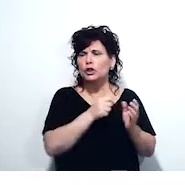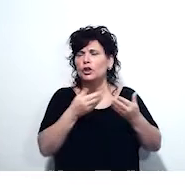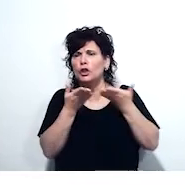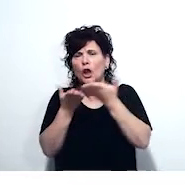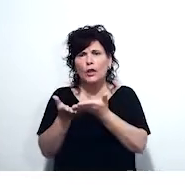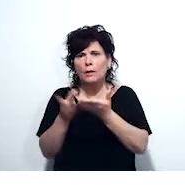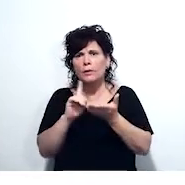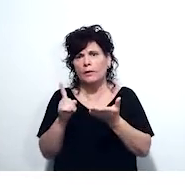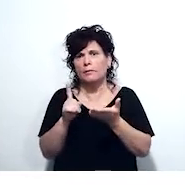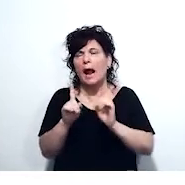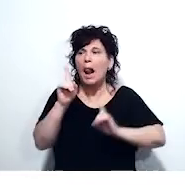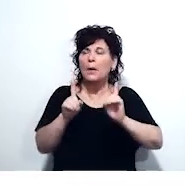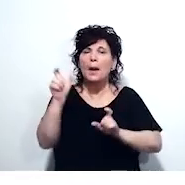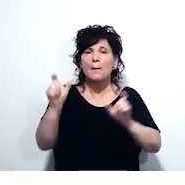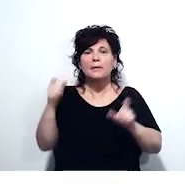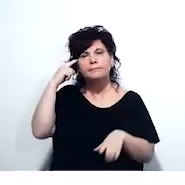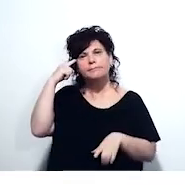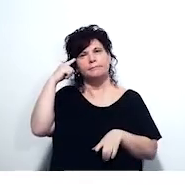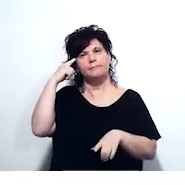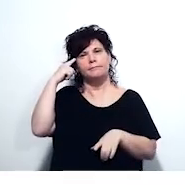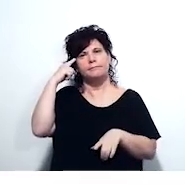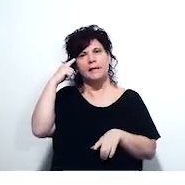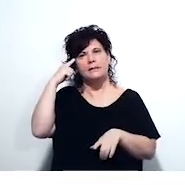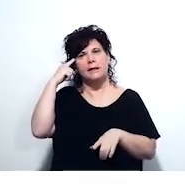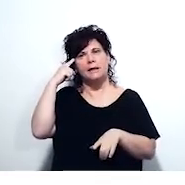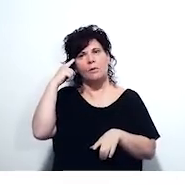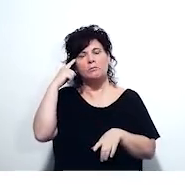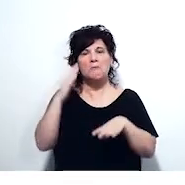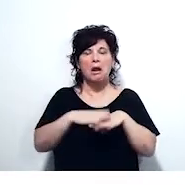creen que cuando están en una red social están conectados a todo el